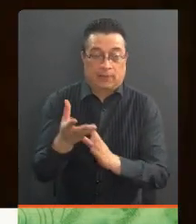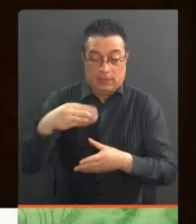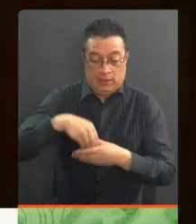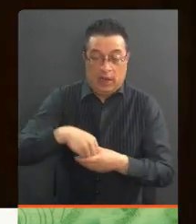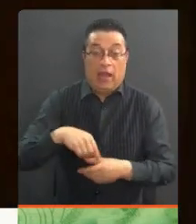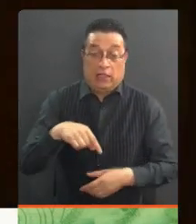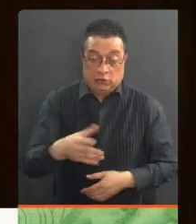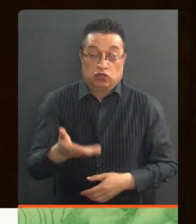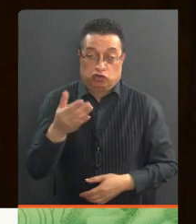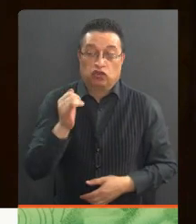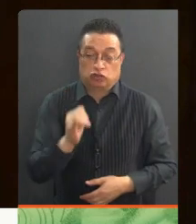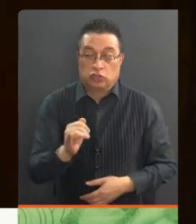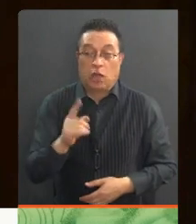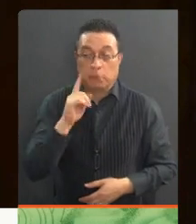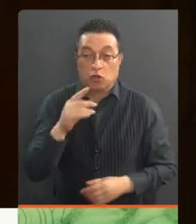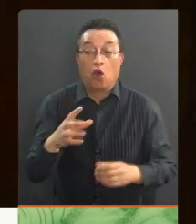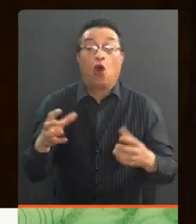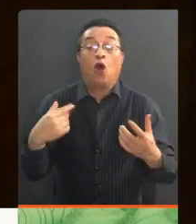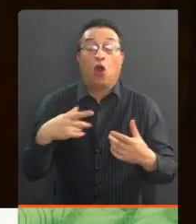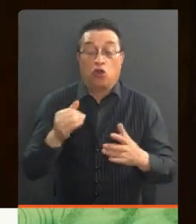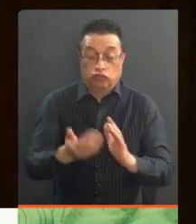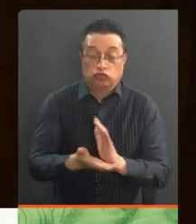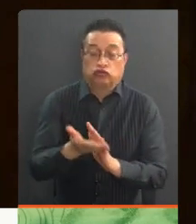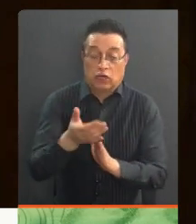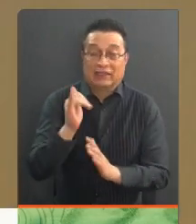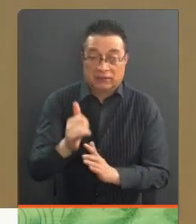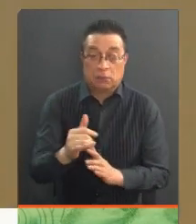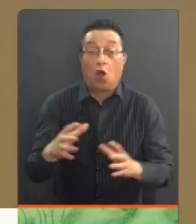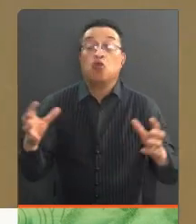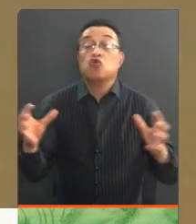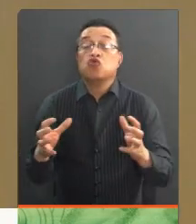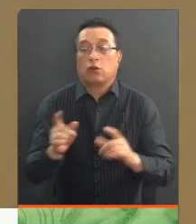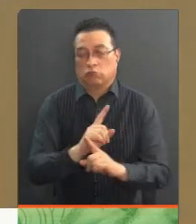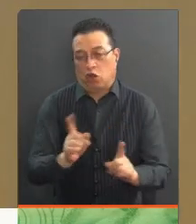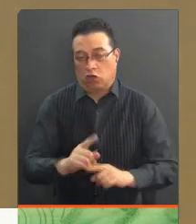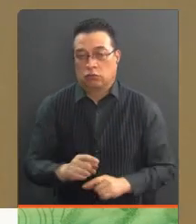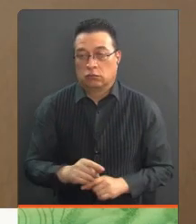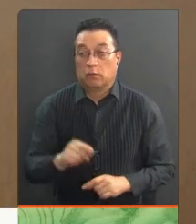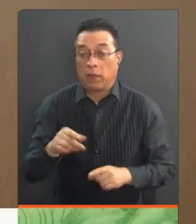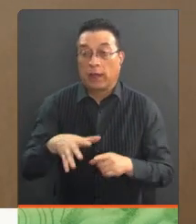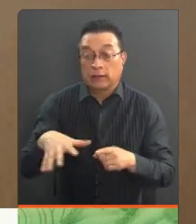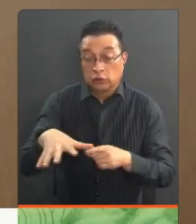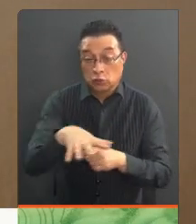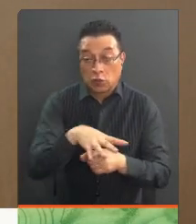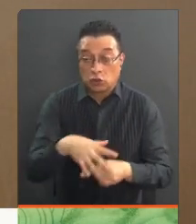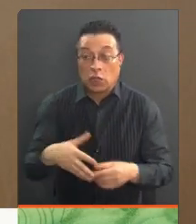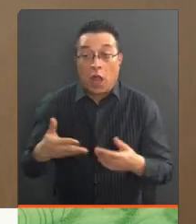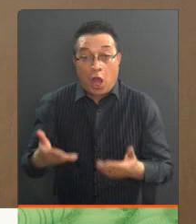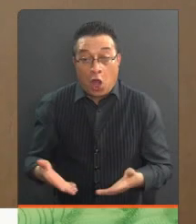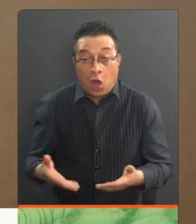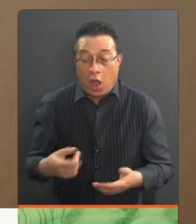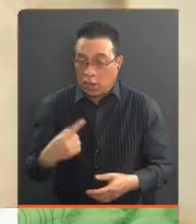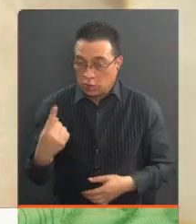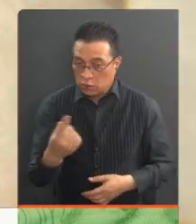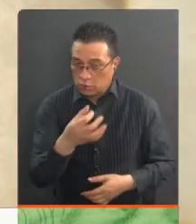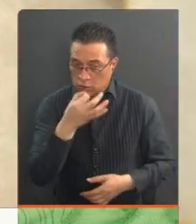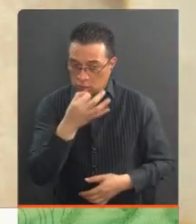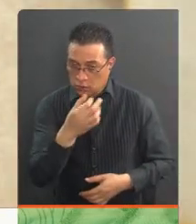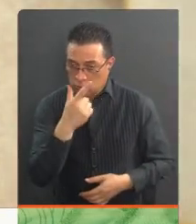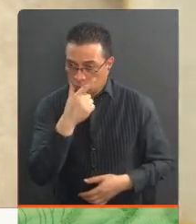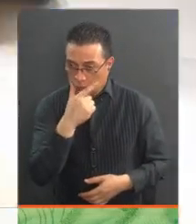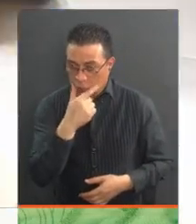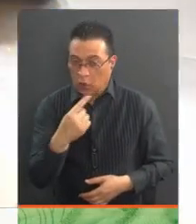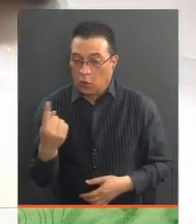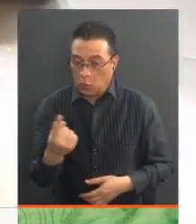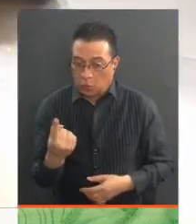tener algún efecto, pero no debiera ser un efecto demasiado grande. Pero en el contexto en el que estamos, todos aseguran, cada peso